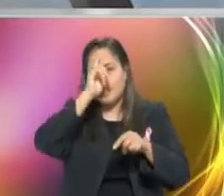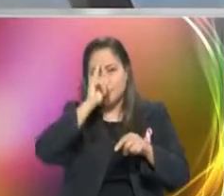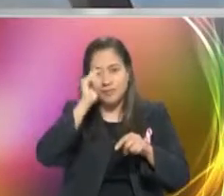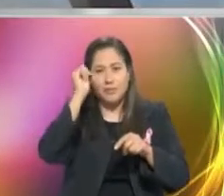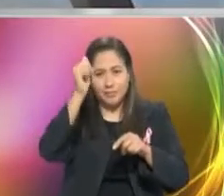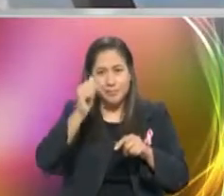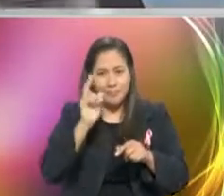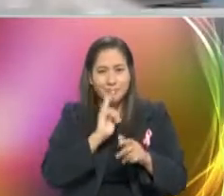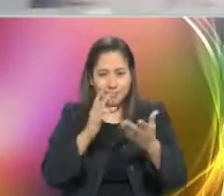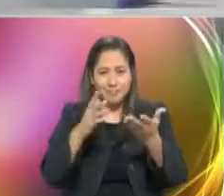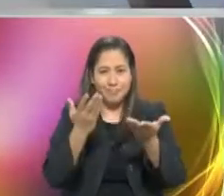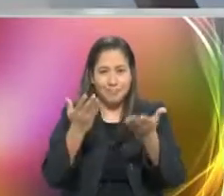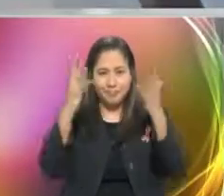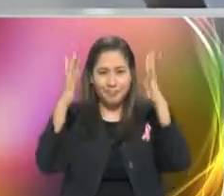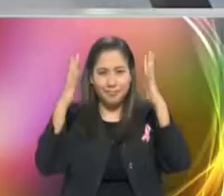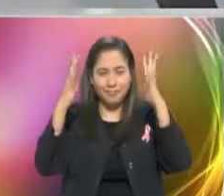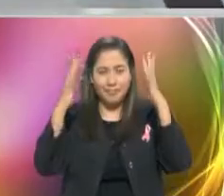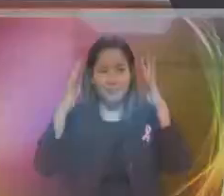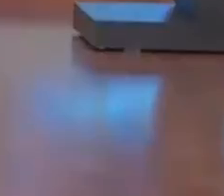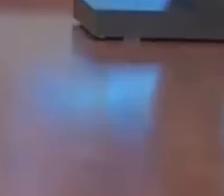Hecho. Gracias.